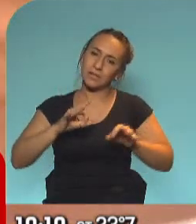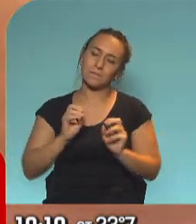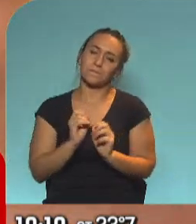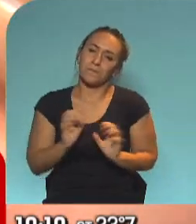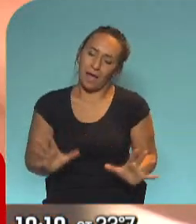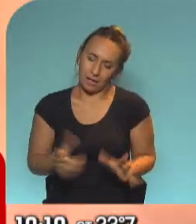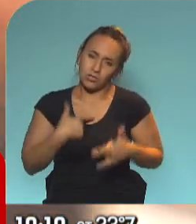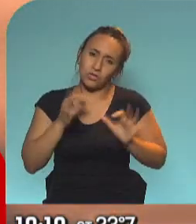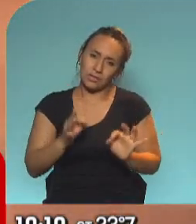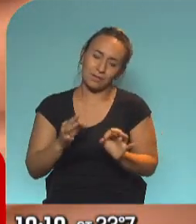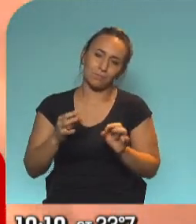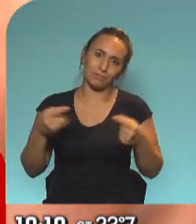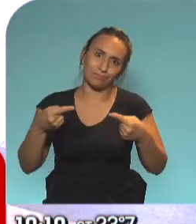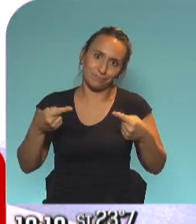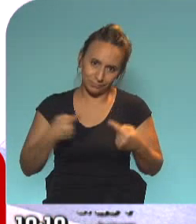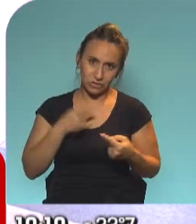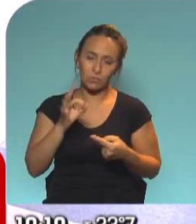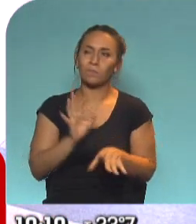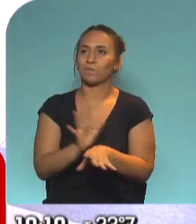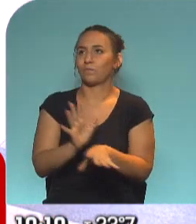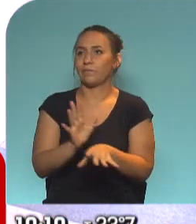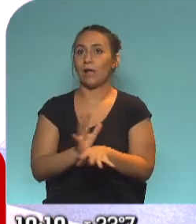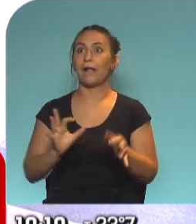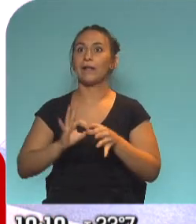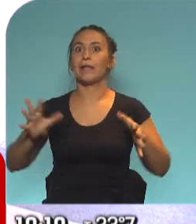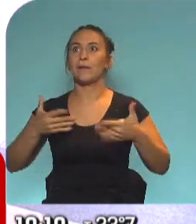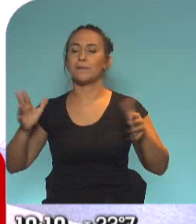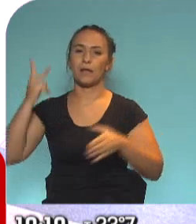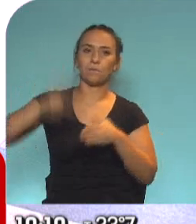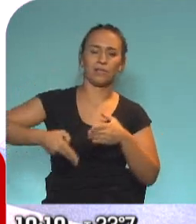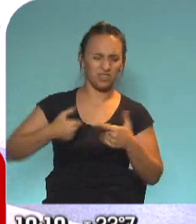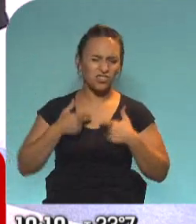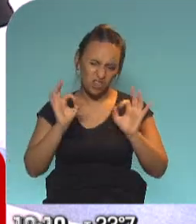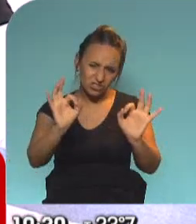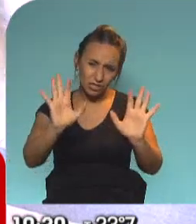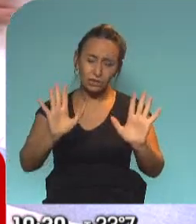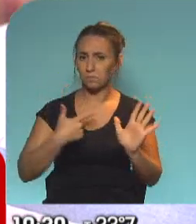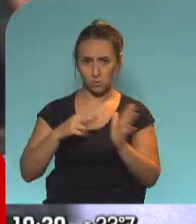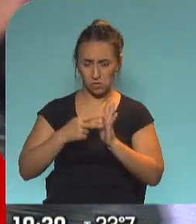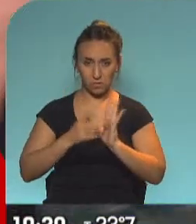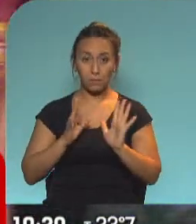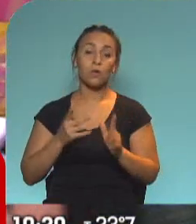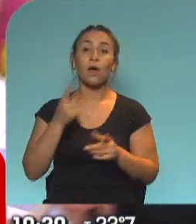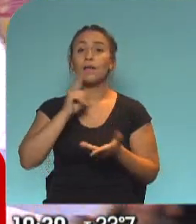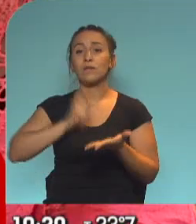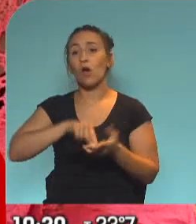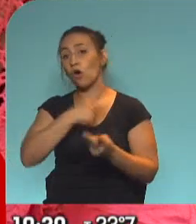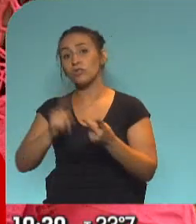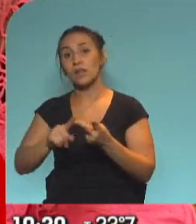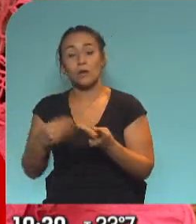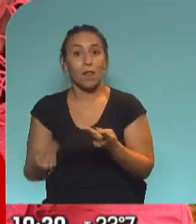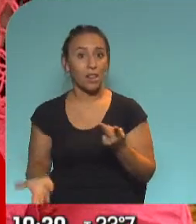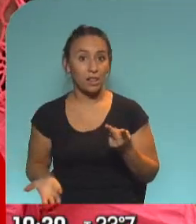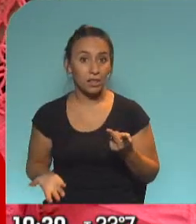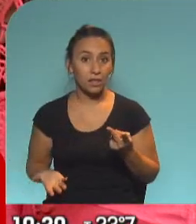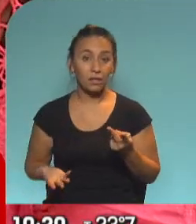que es conflictivo porque coartamos las libertades. Buenísimo, sensacional, no tengo ningún problema. Entonces, tomemos otra medida. Señores,